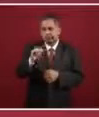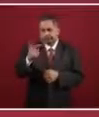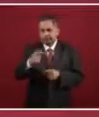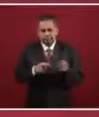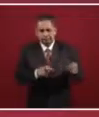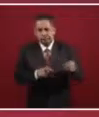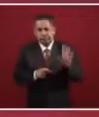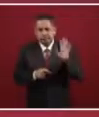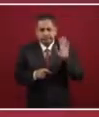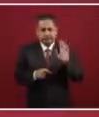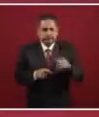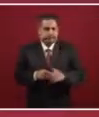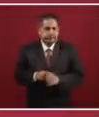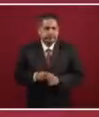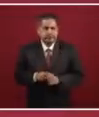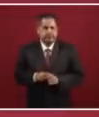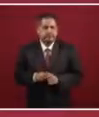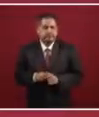que vio el